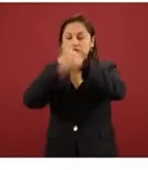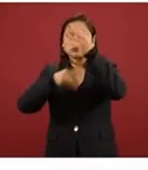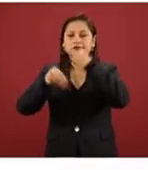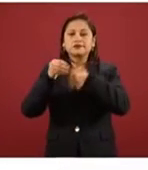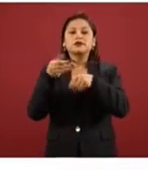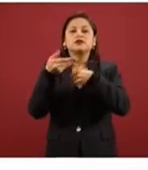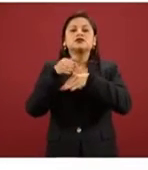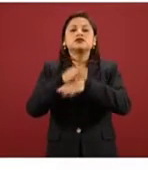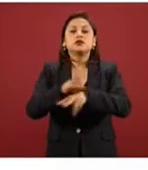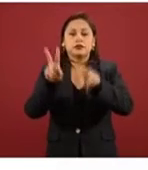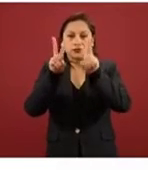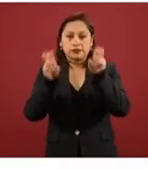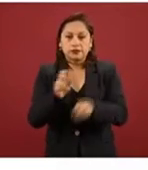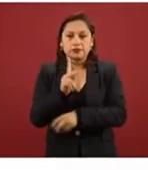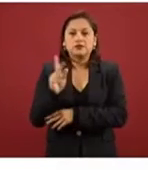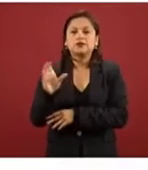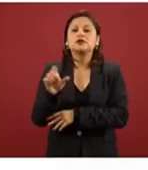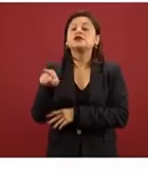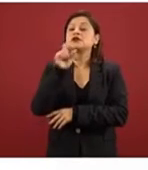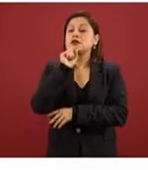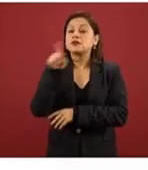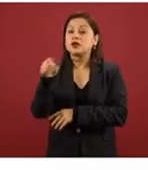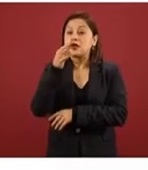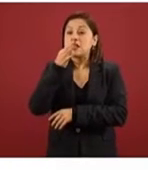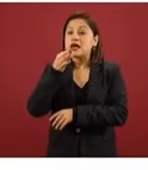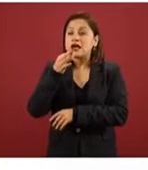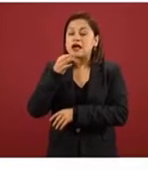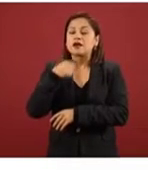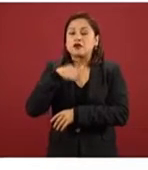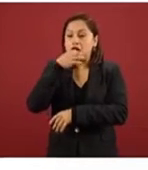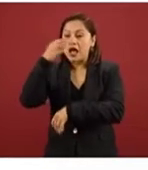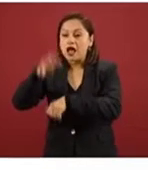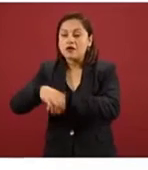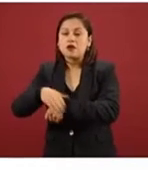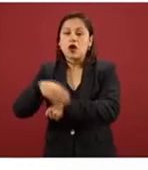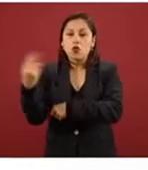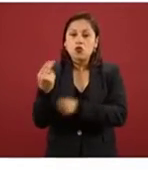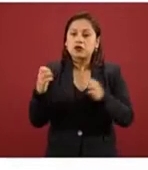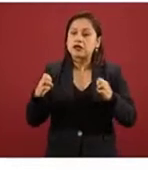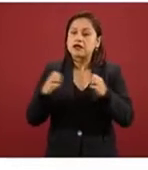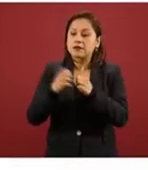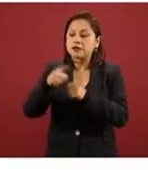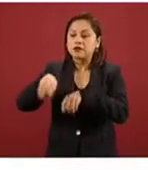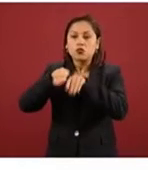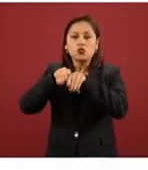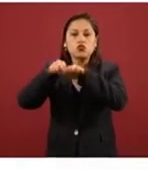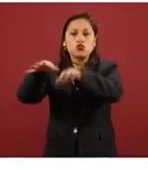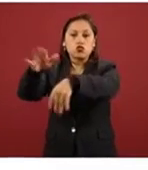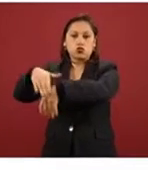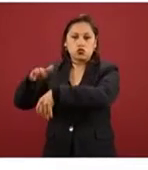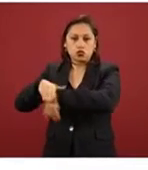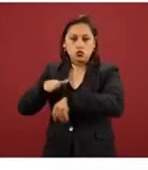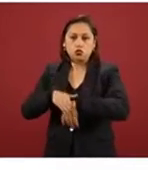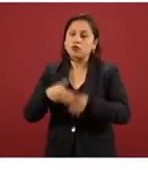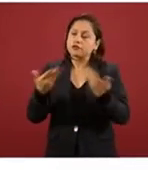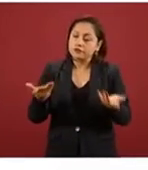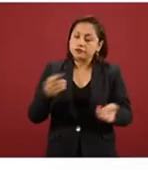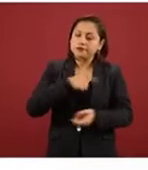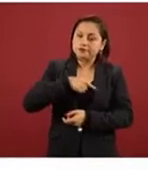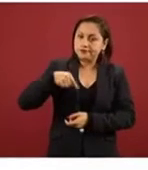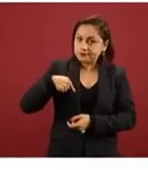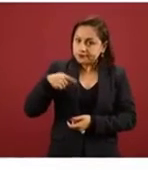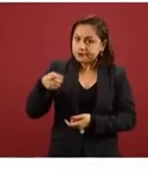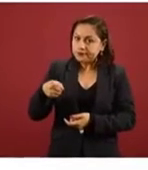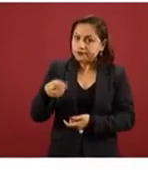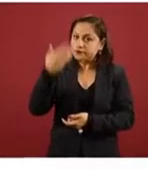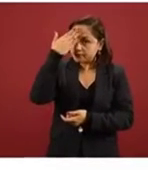en tiempo real los alertamientos que nosotros tenemos para poder prevenir y preparar en caso de la